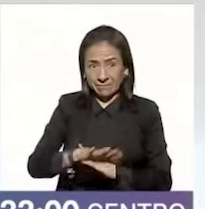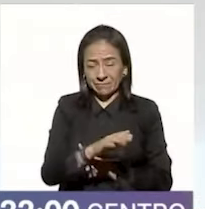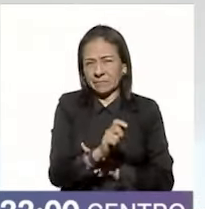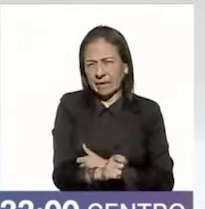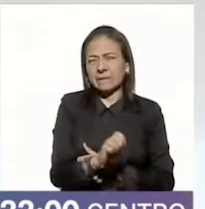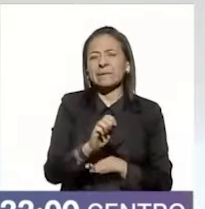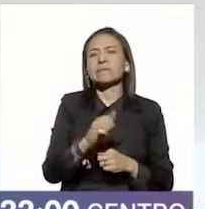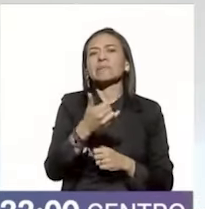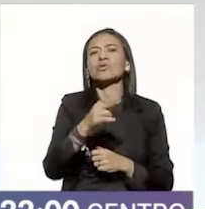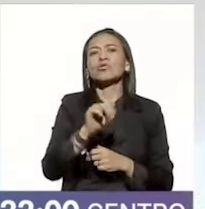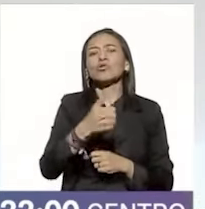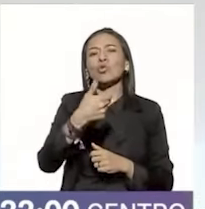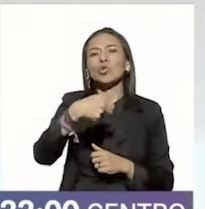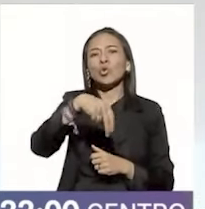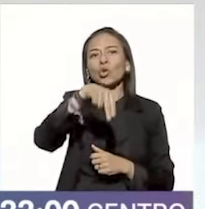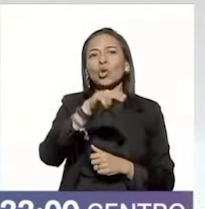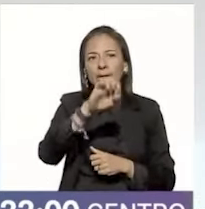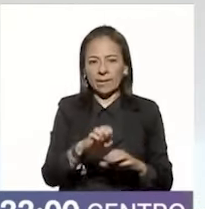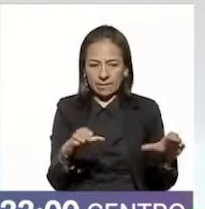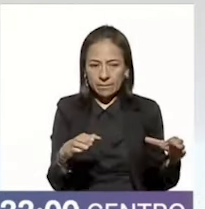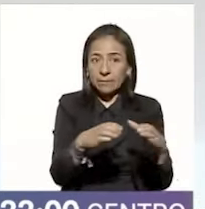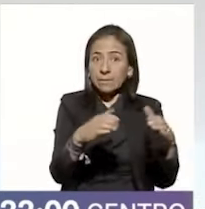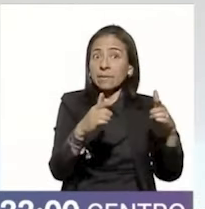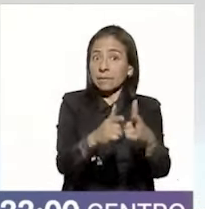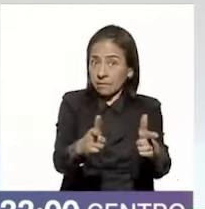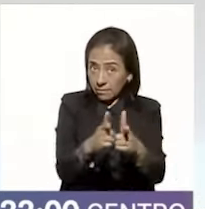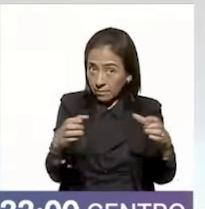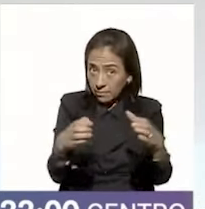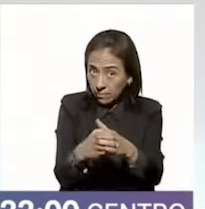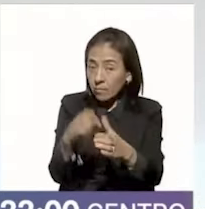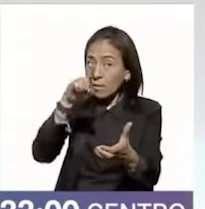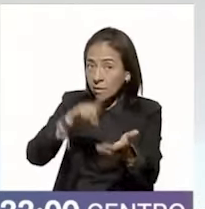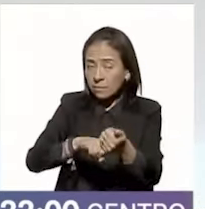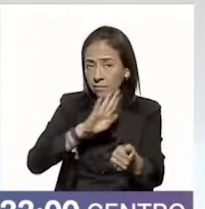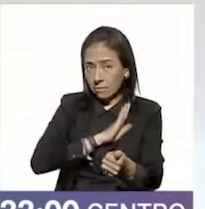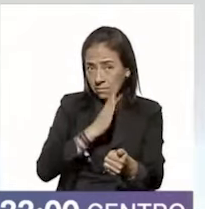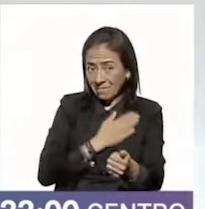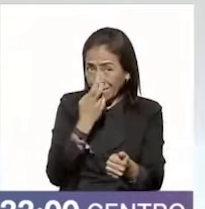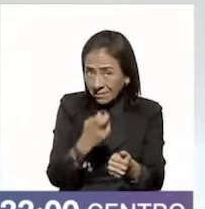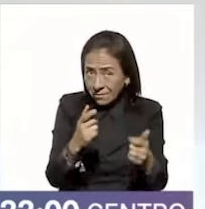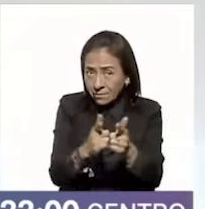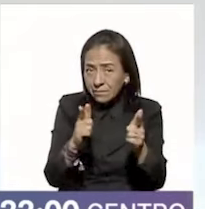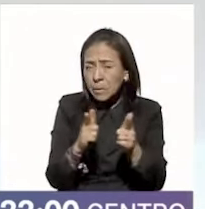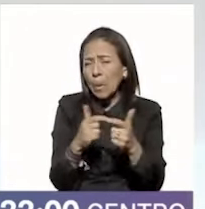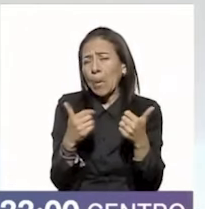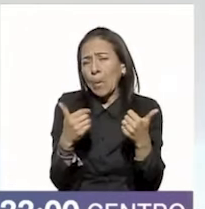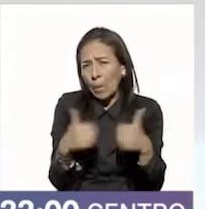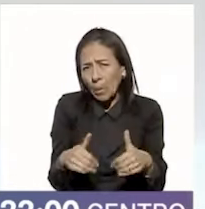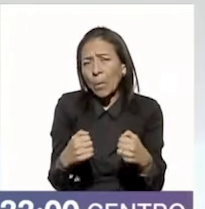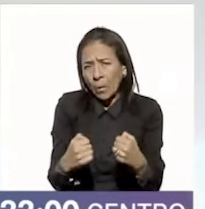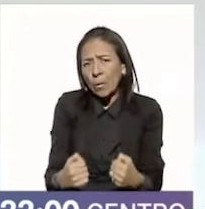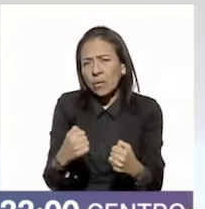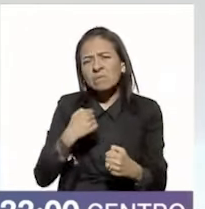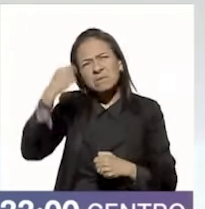por ejemplo, es una institución, es una agrupación que tiene mucho peso en España, por ejemplo, ¿no? Pero yo sí creo que